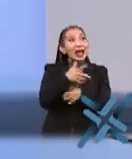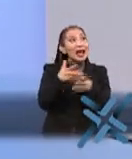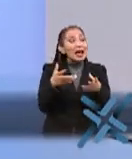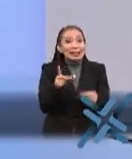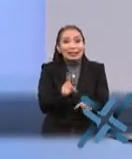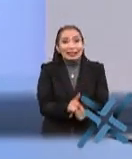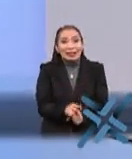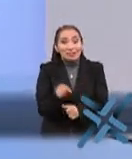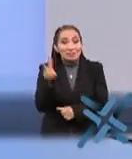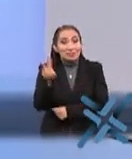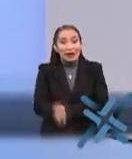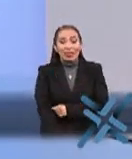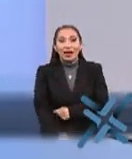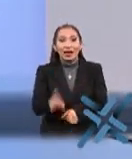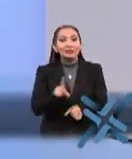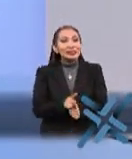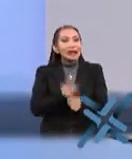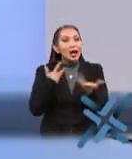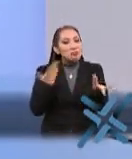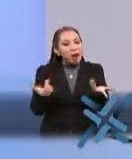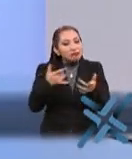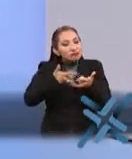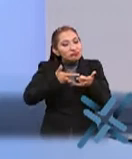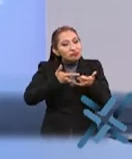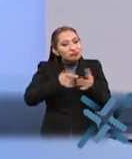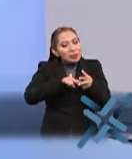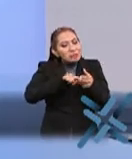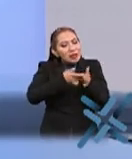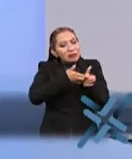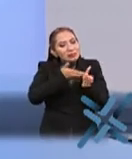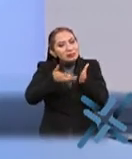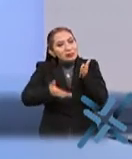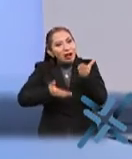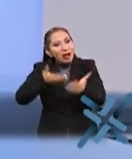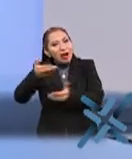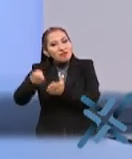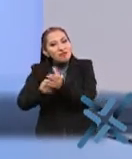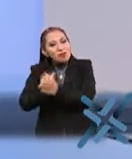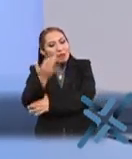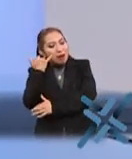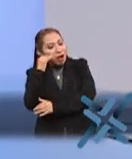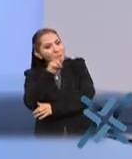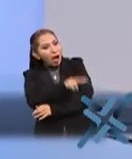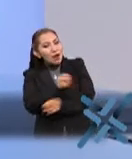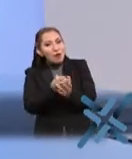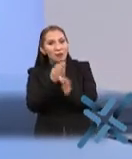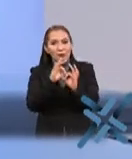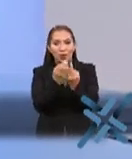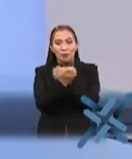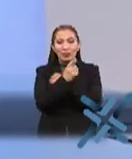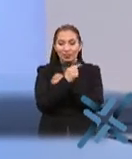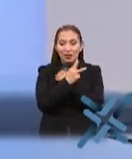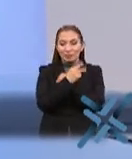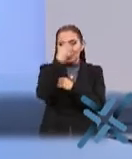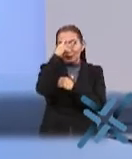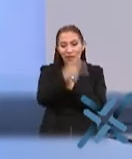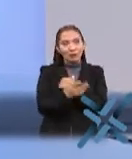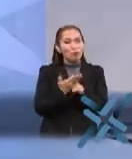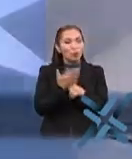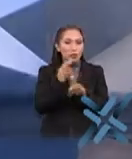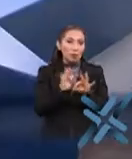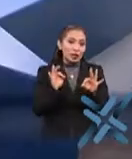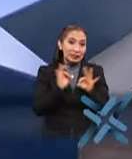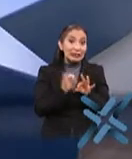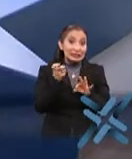día porque realmente es un día que va a marcar un hito en nuestra forma de televisión en México. Creo que es muy